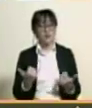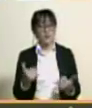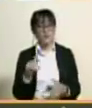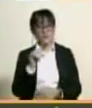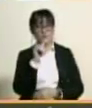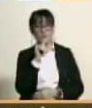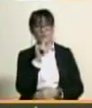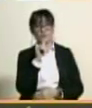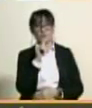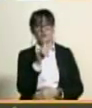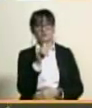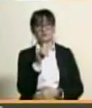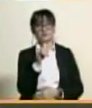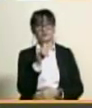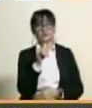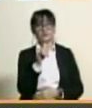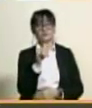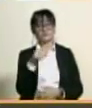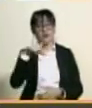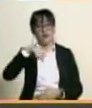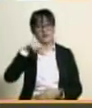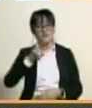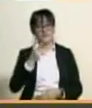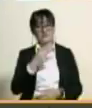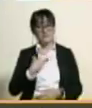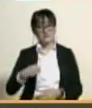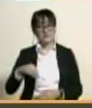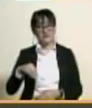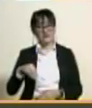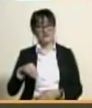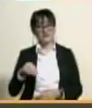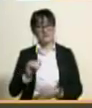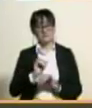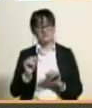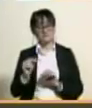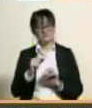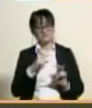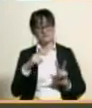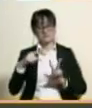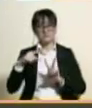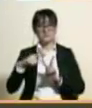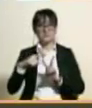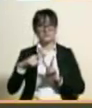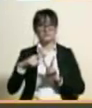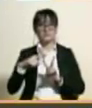que tenemos hasta el momento desde acá, desde la sede de la vicepresidencia ejecutiva, y con ella regresamos con ustedes a los estudios. Muchachos, adelante.